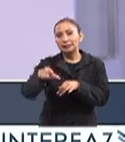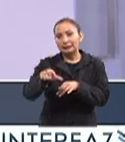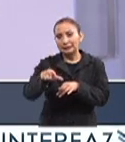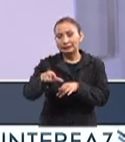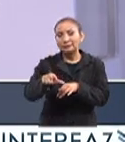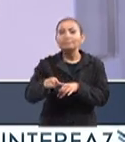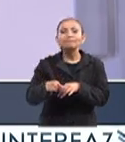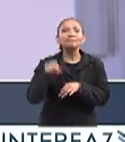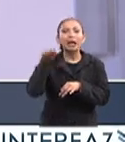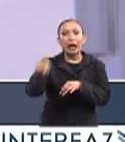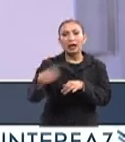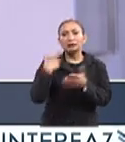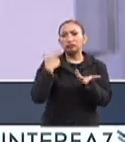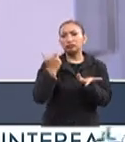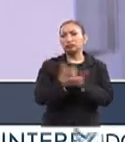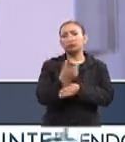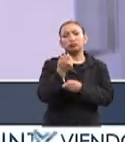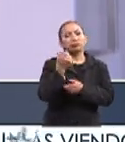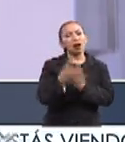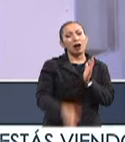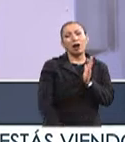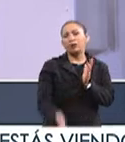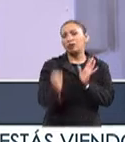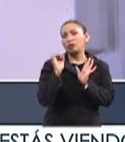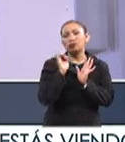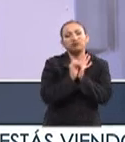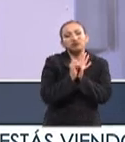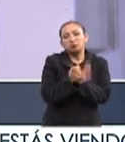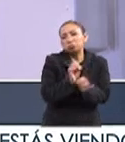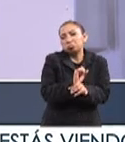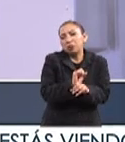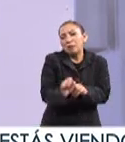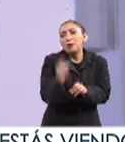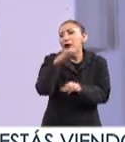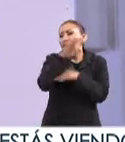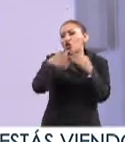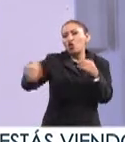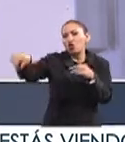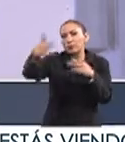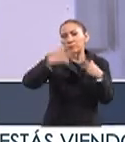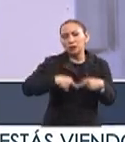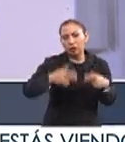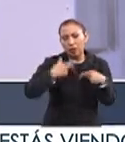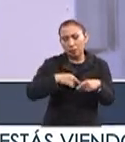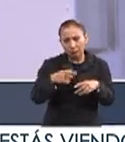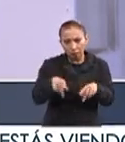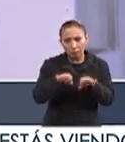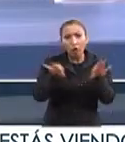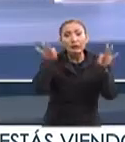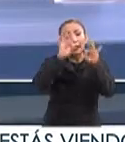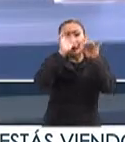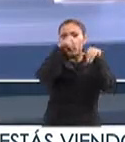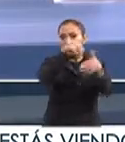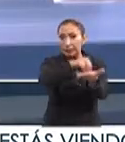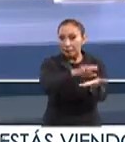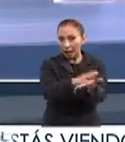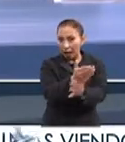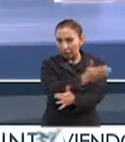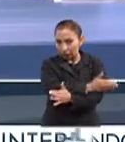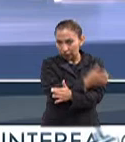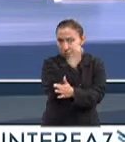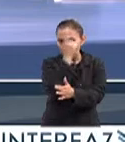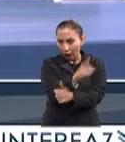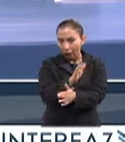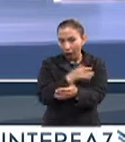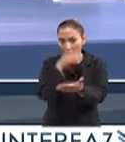letras.unam.mx. Es un costo reducido, simbólico, Sí. es para todo público. Pero sí y- es importante inscribirse. Por previamente. supuesto que sí, para